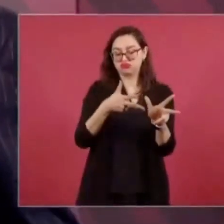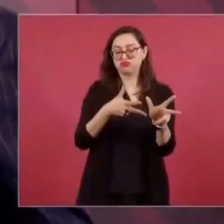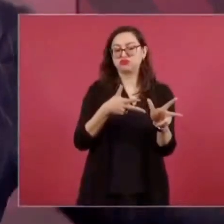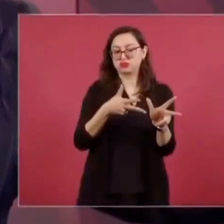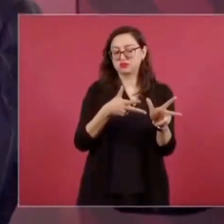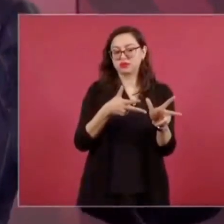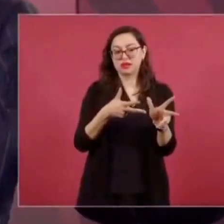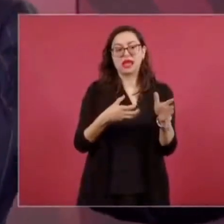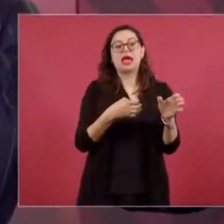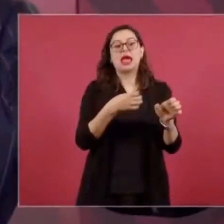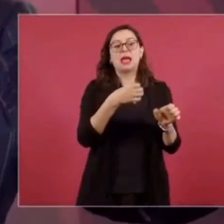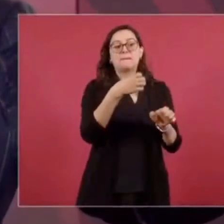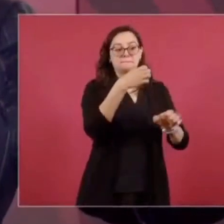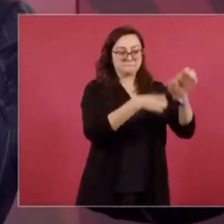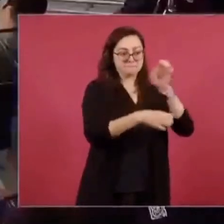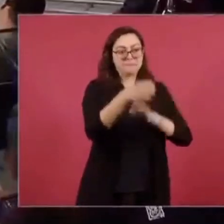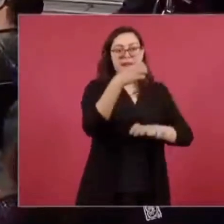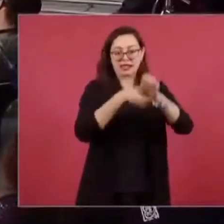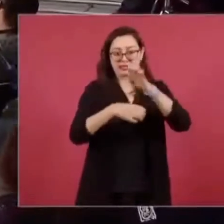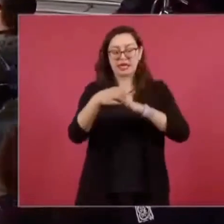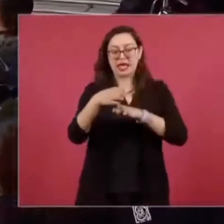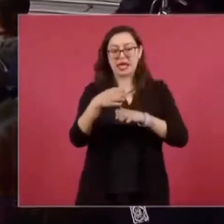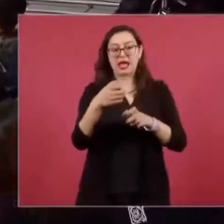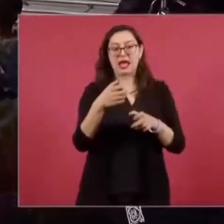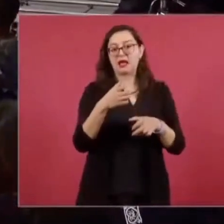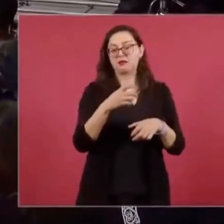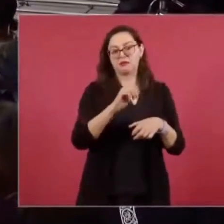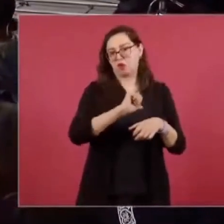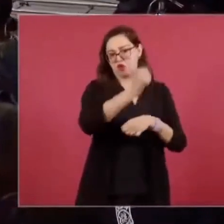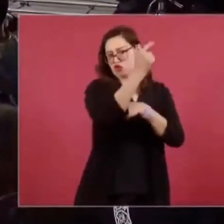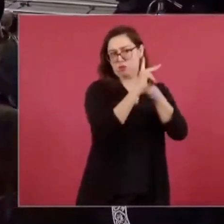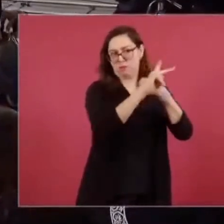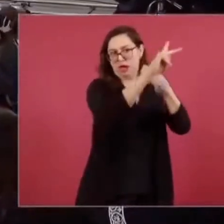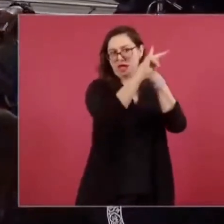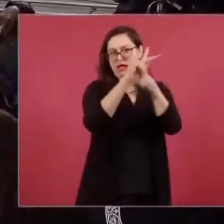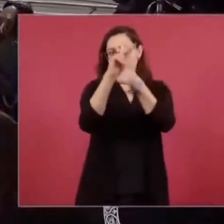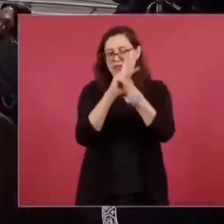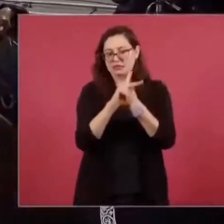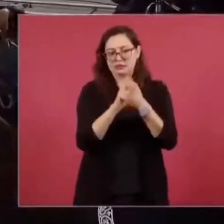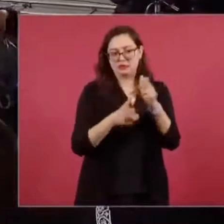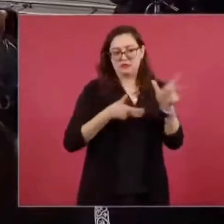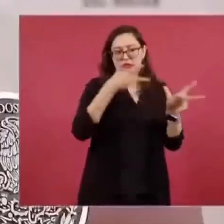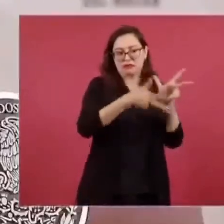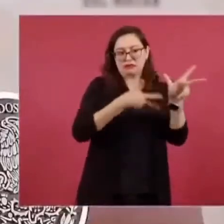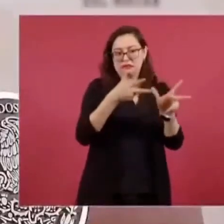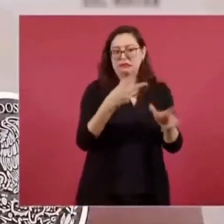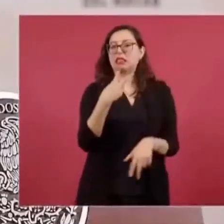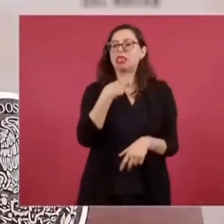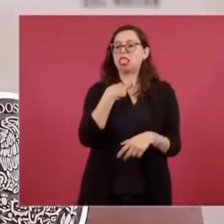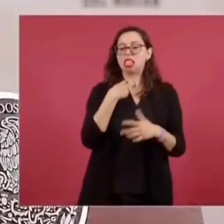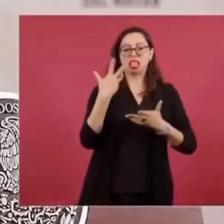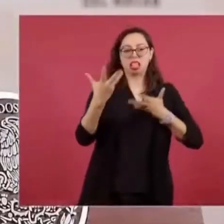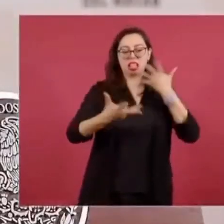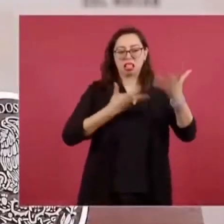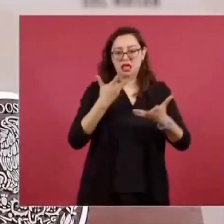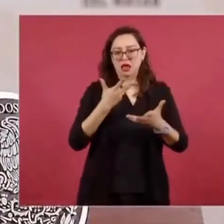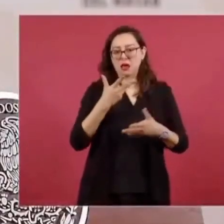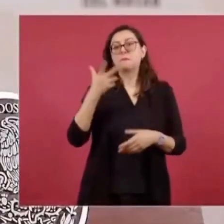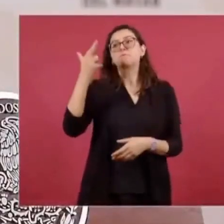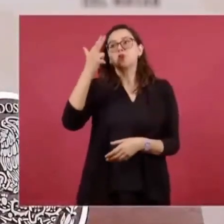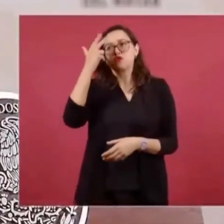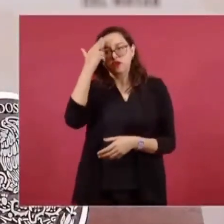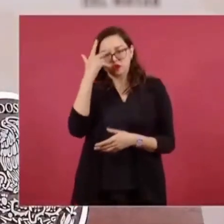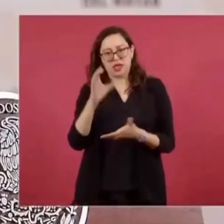a todas las empresas ferrocarrileras extranjeras, se les compraron las acciones